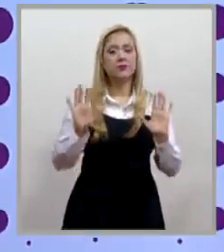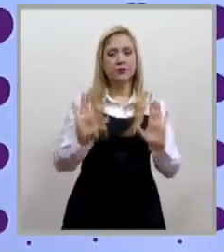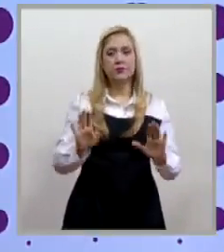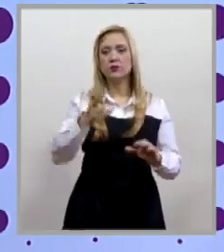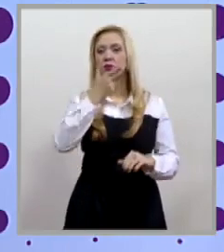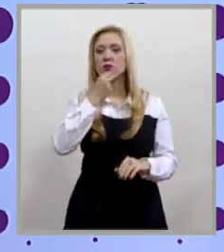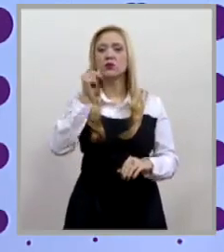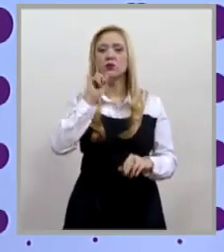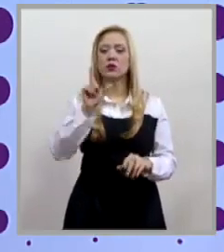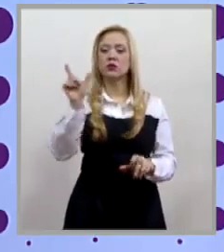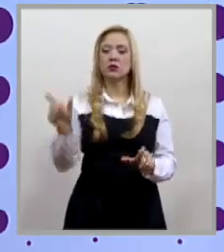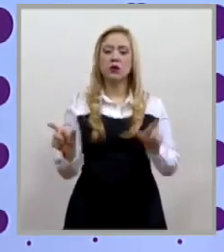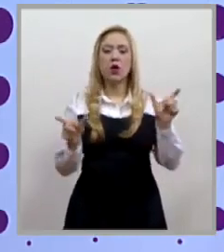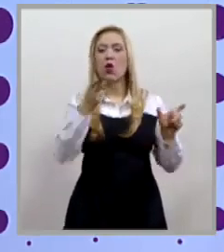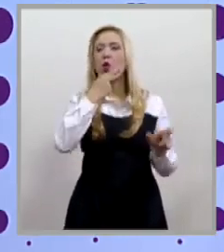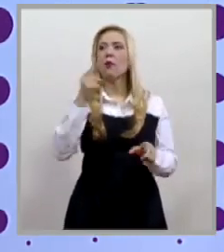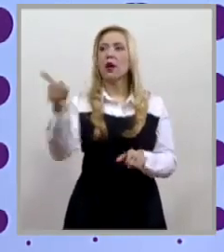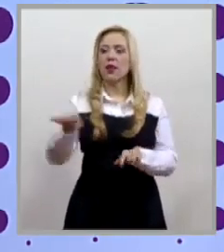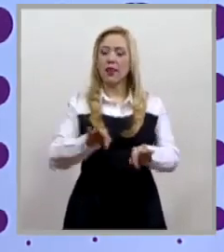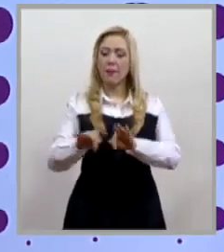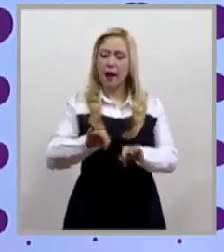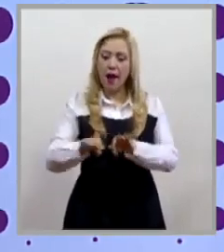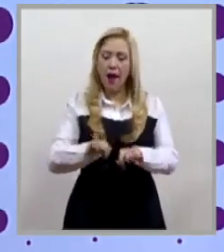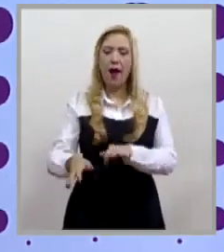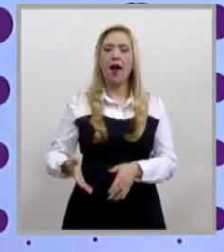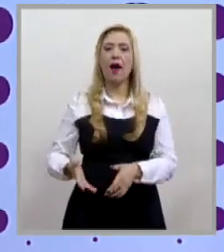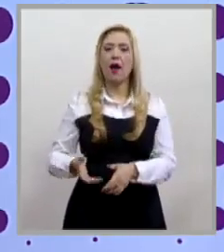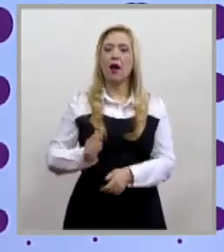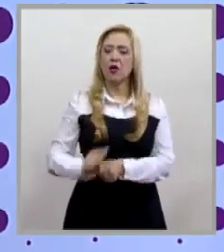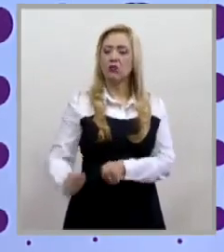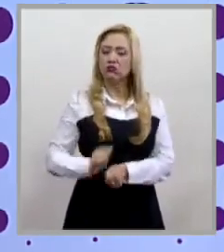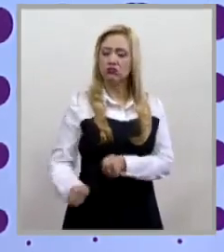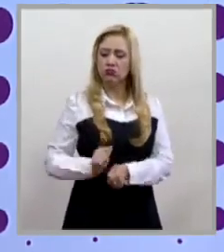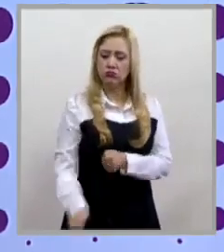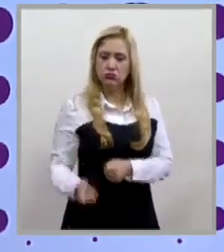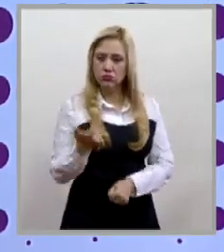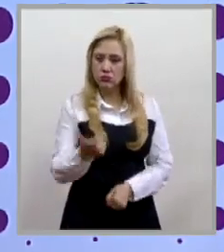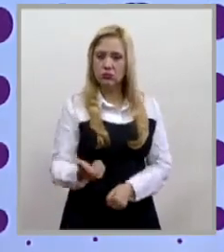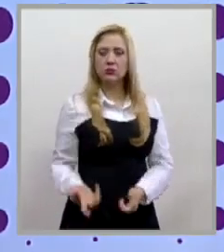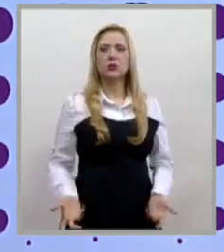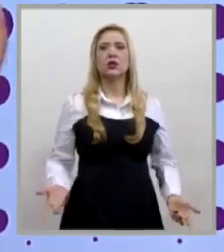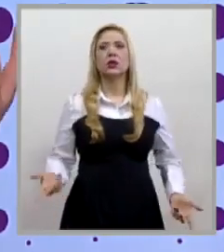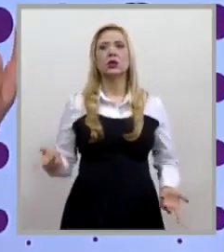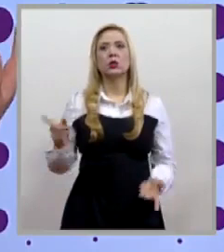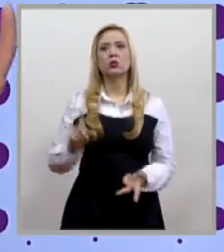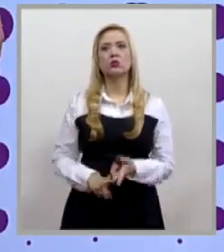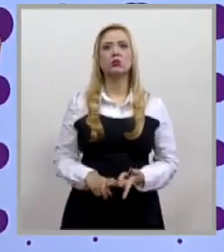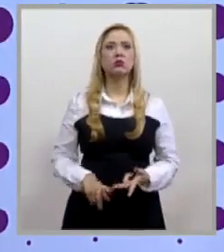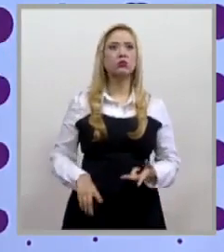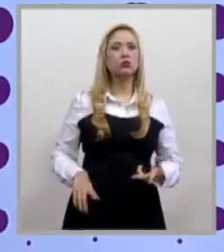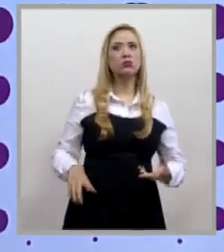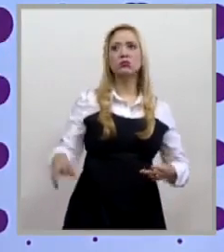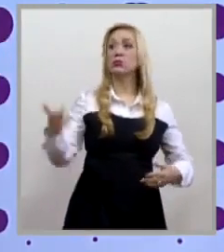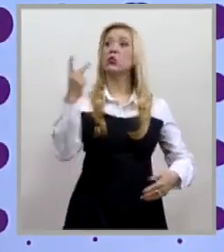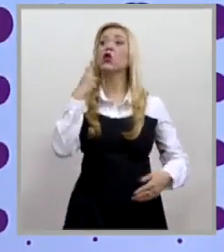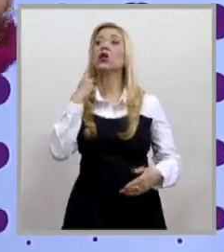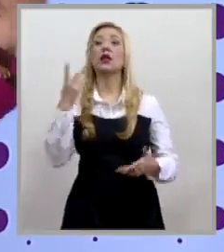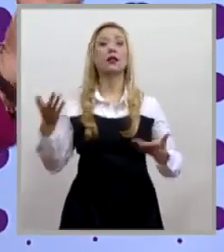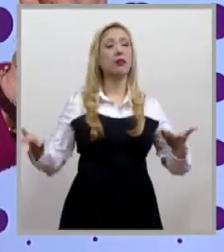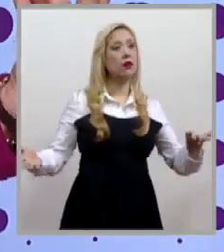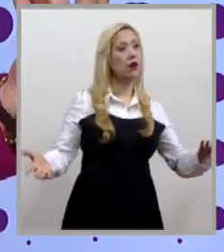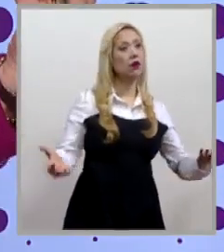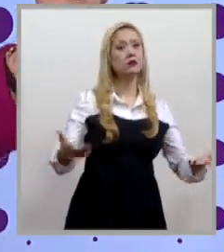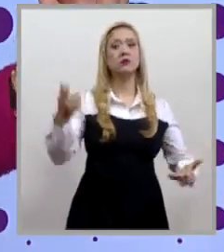género. Bueno, pues el hombre es proveedor, el hombre sale a trabajar, el hombre se desenvuelve en el ámbito de lo público, tiene las